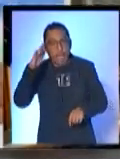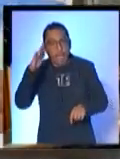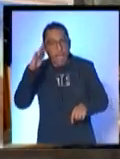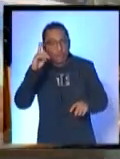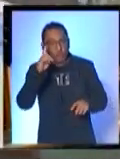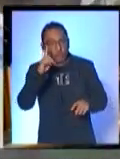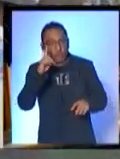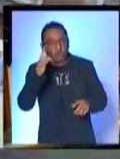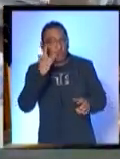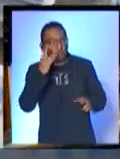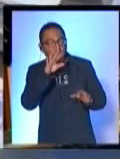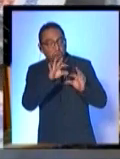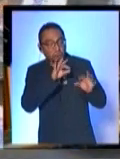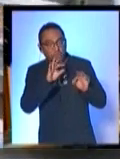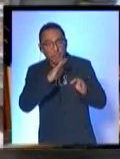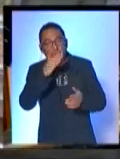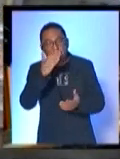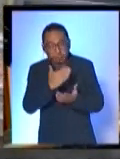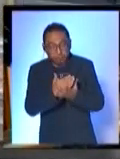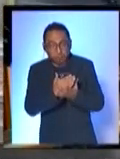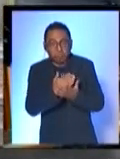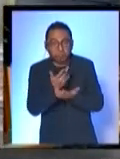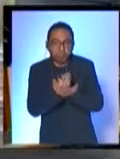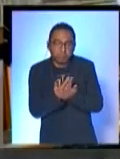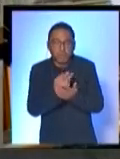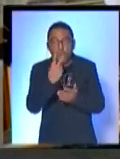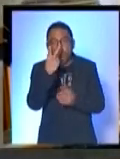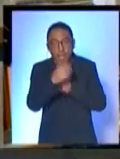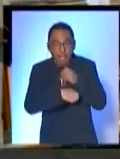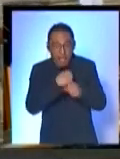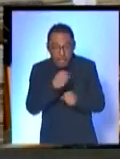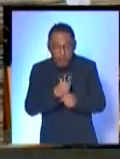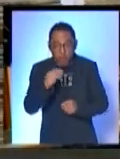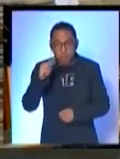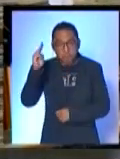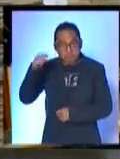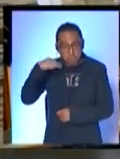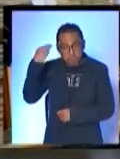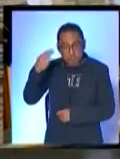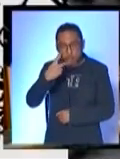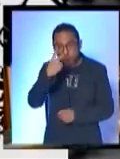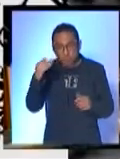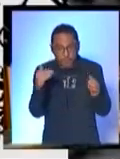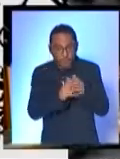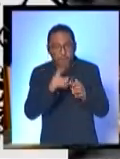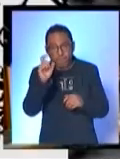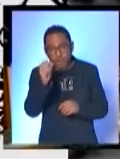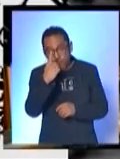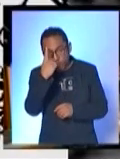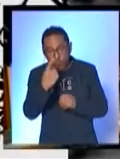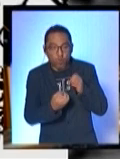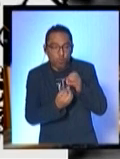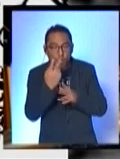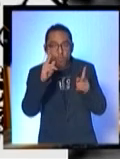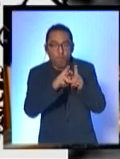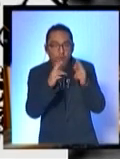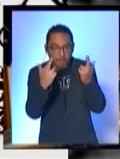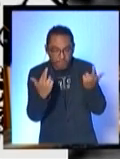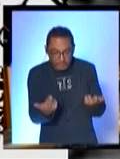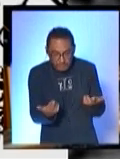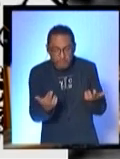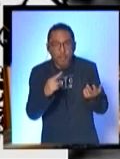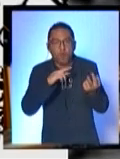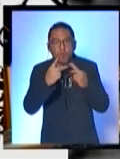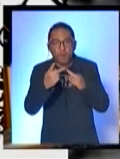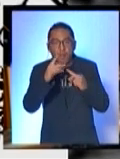selectivos. Luego de una pausa de casi 2 años, en marzo de 2021, reaparece la revista de Contracultura Clarimonda, con